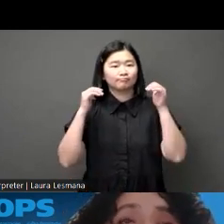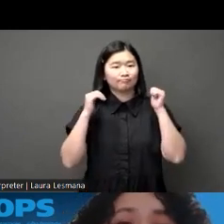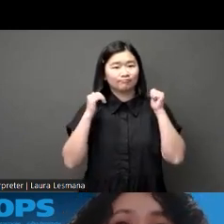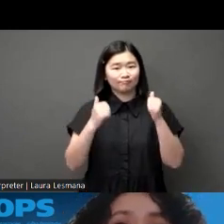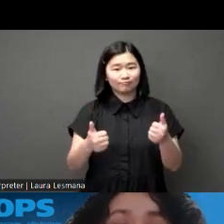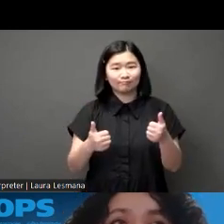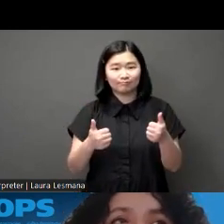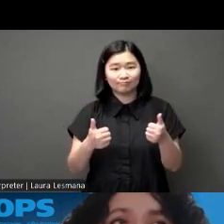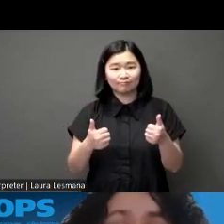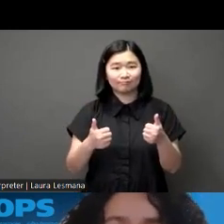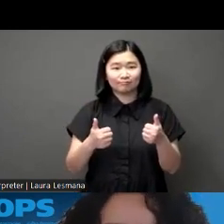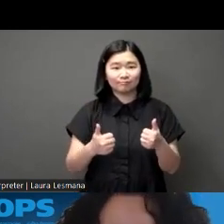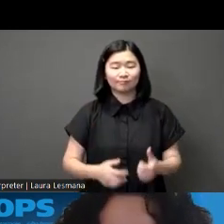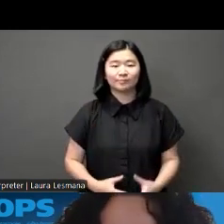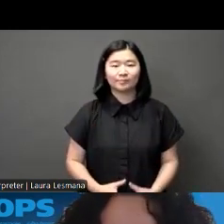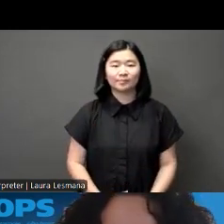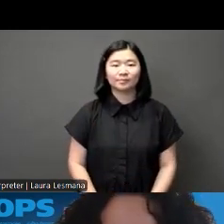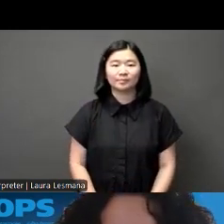siguiendo, digamos,